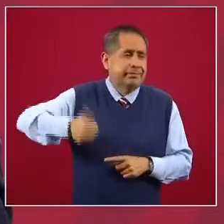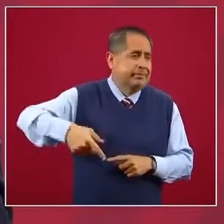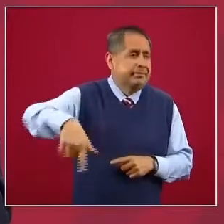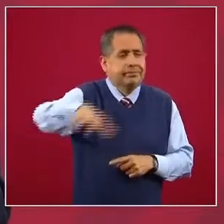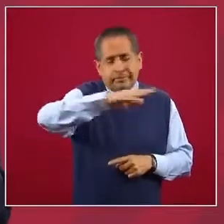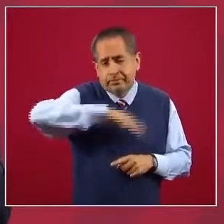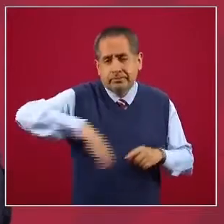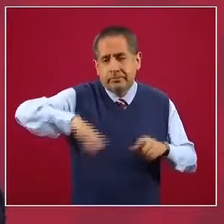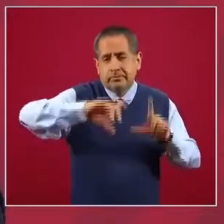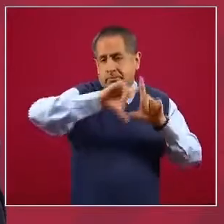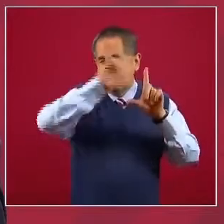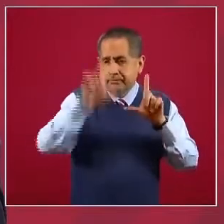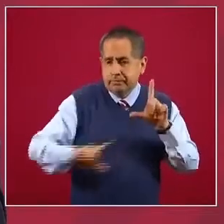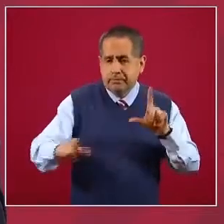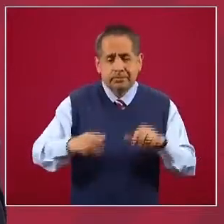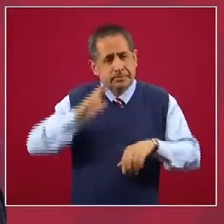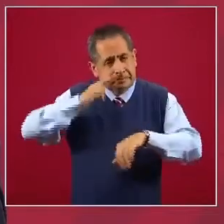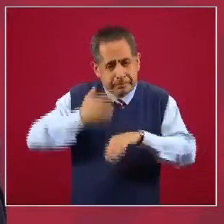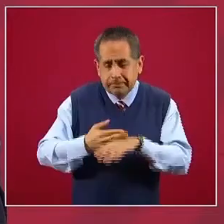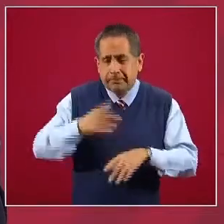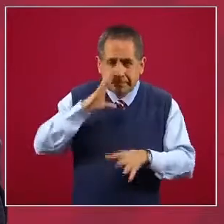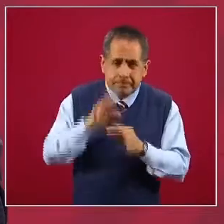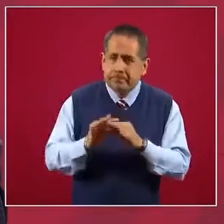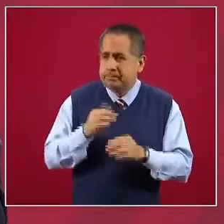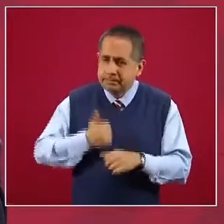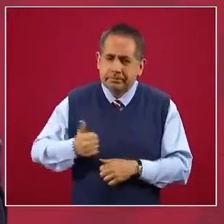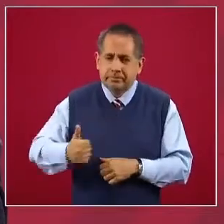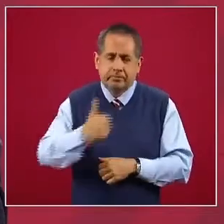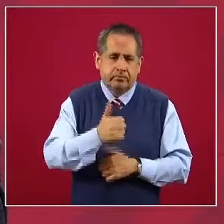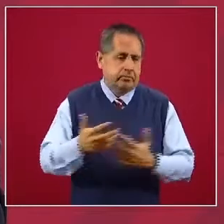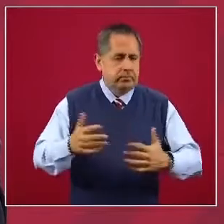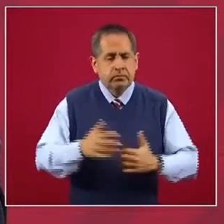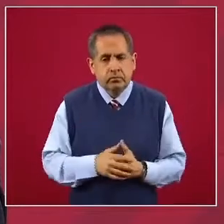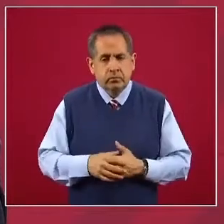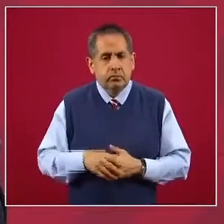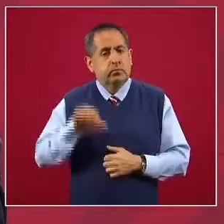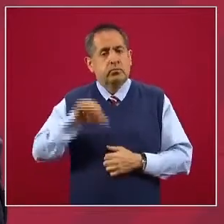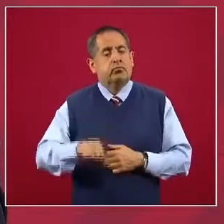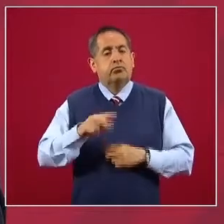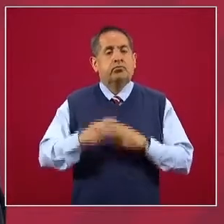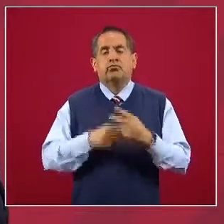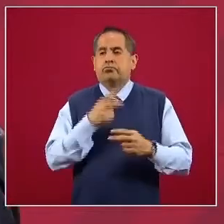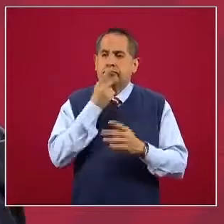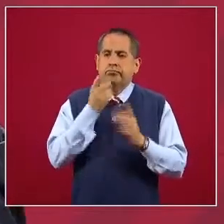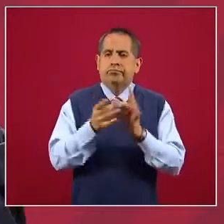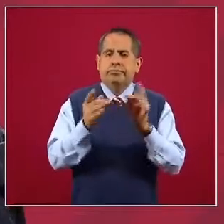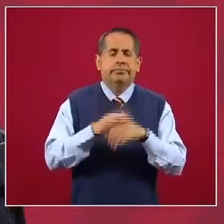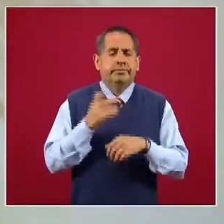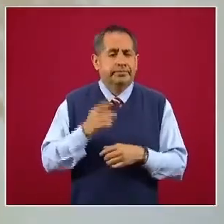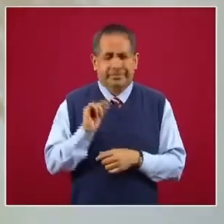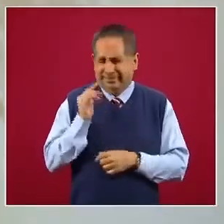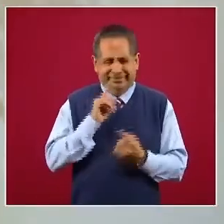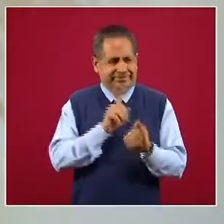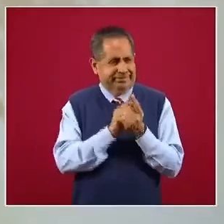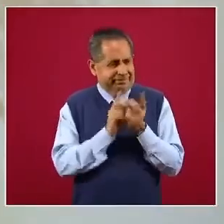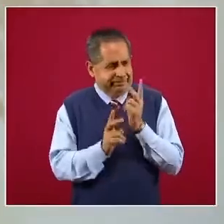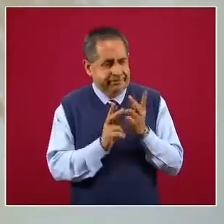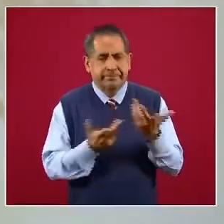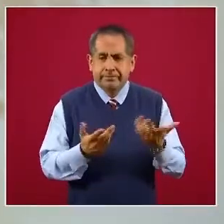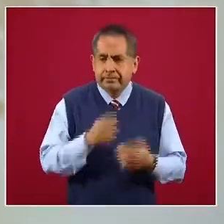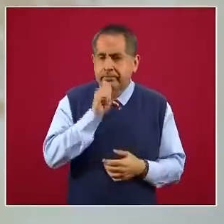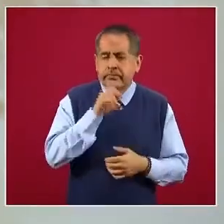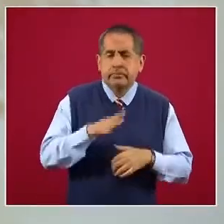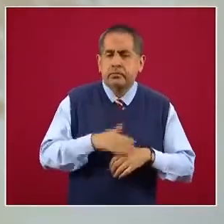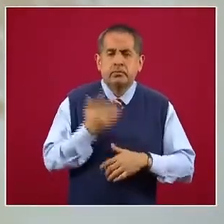viven en el país tienen un papel que jugar. ¿Y por qué lo digo hoy? Porque fue una experiencia reciente, pero